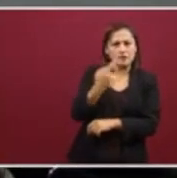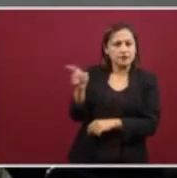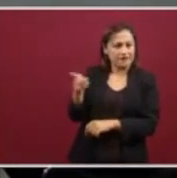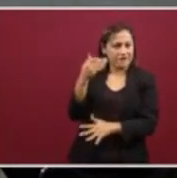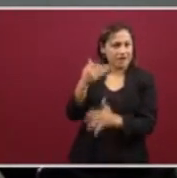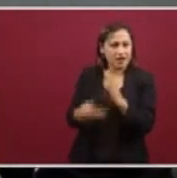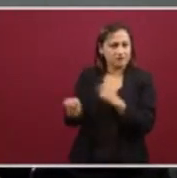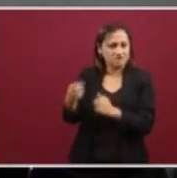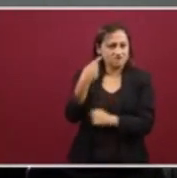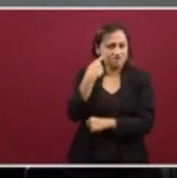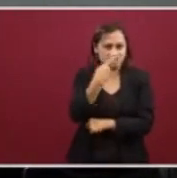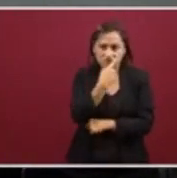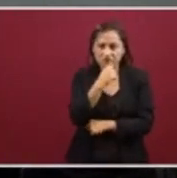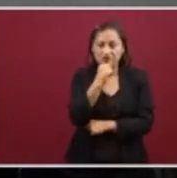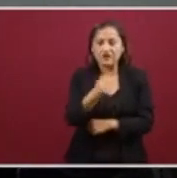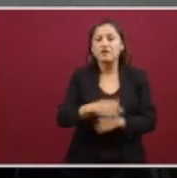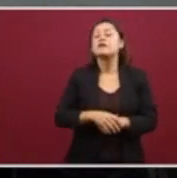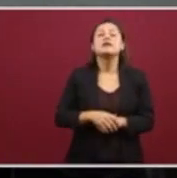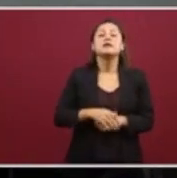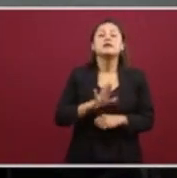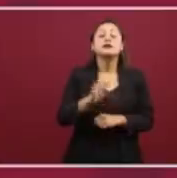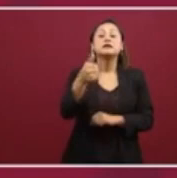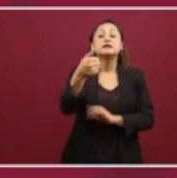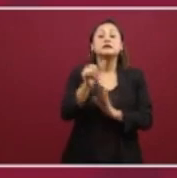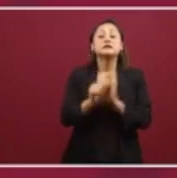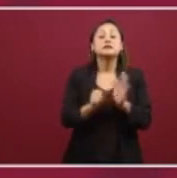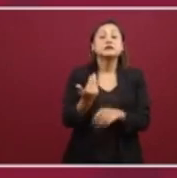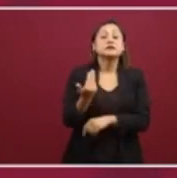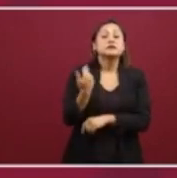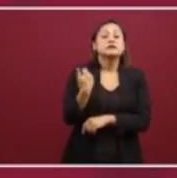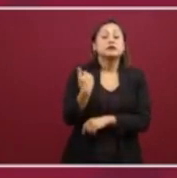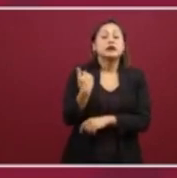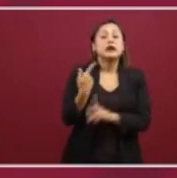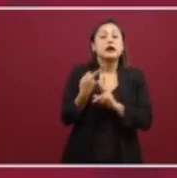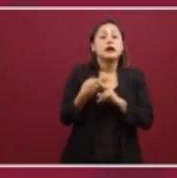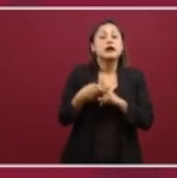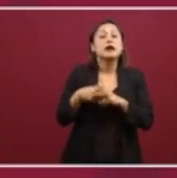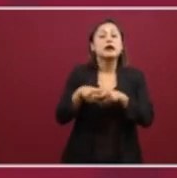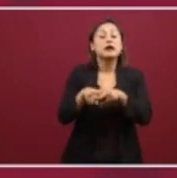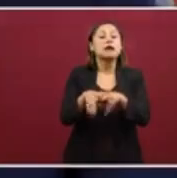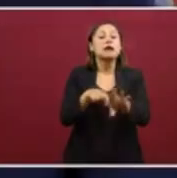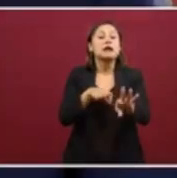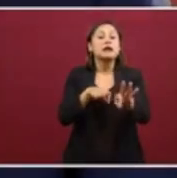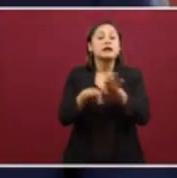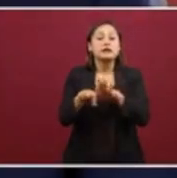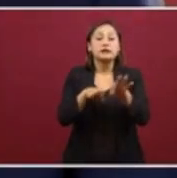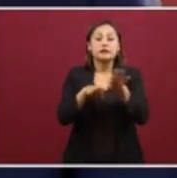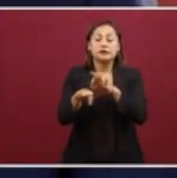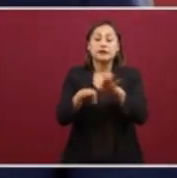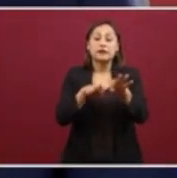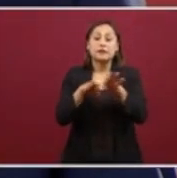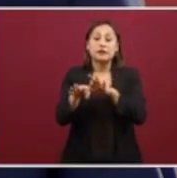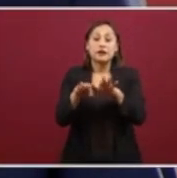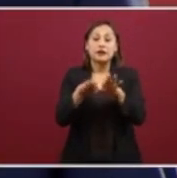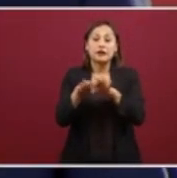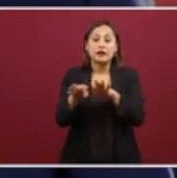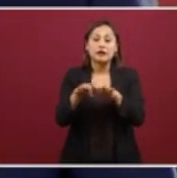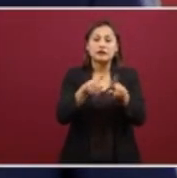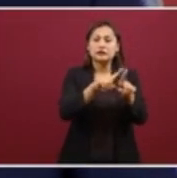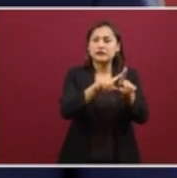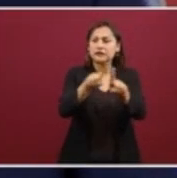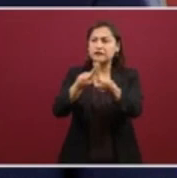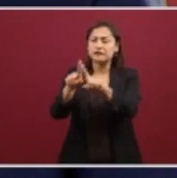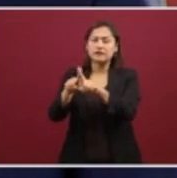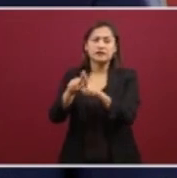se está trabajando en la producción de 22 campos petroleros